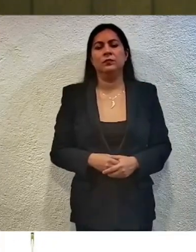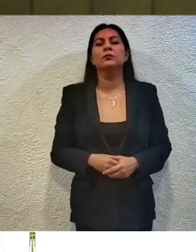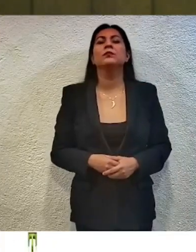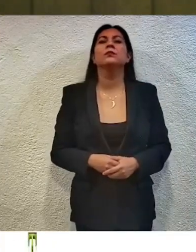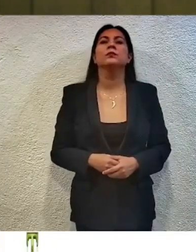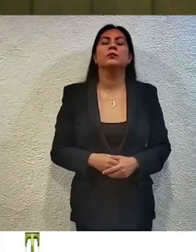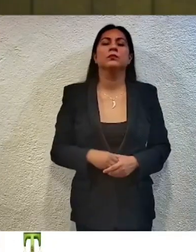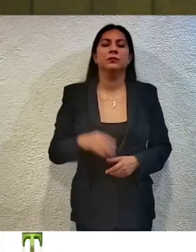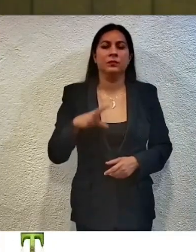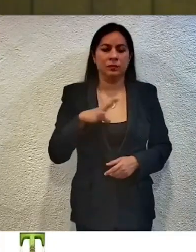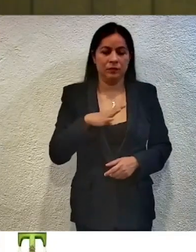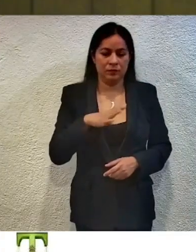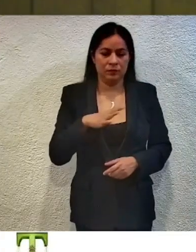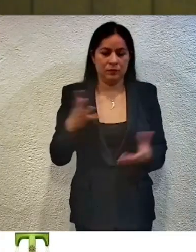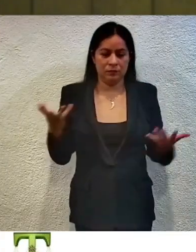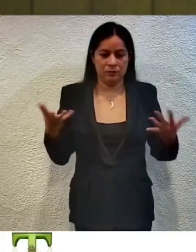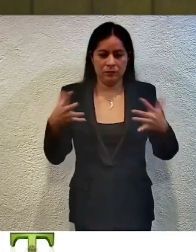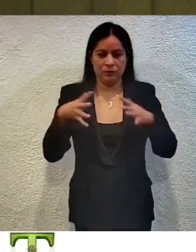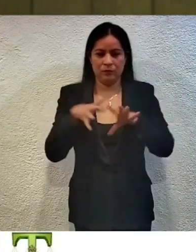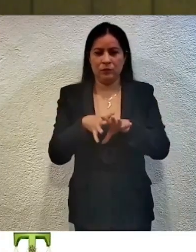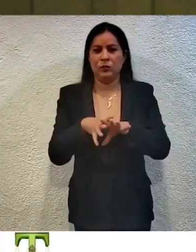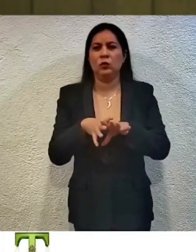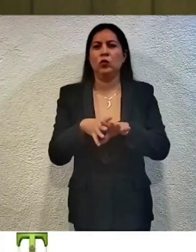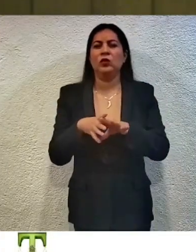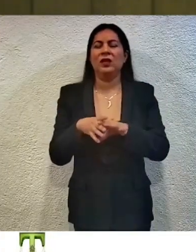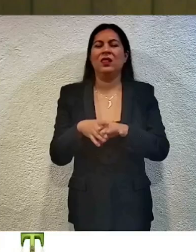quedando un total de